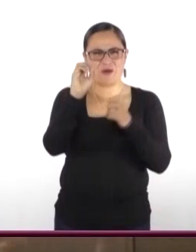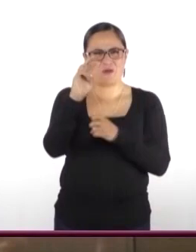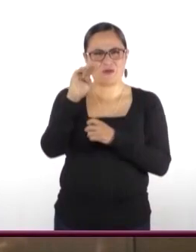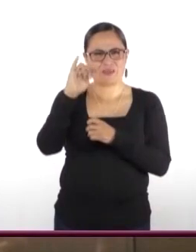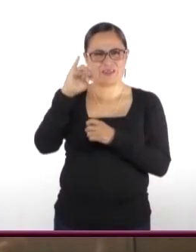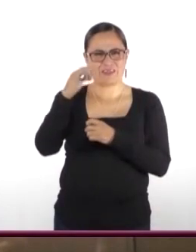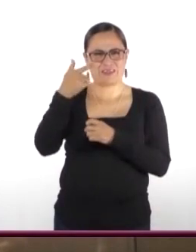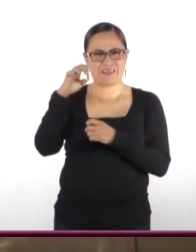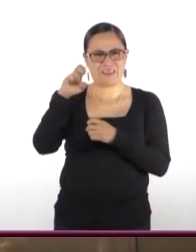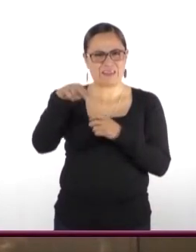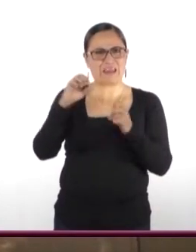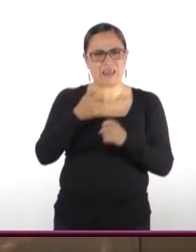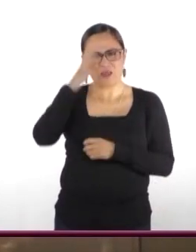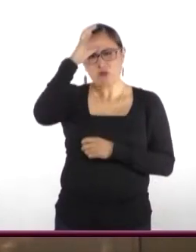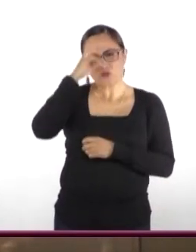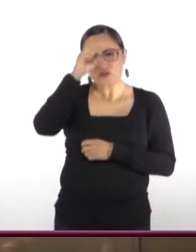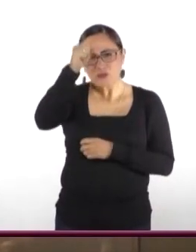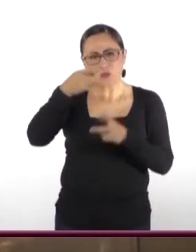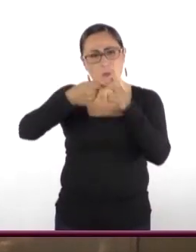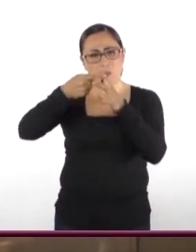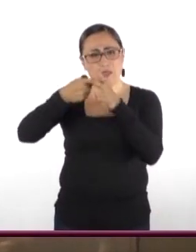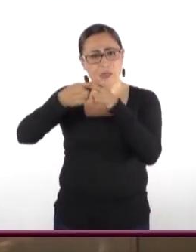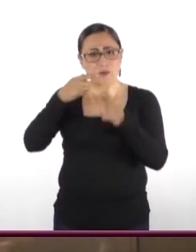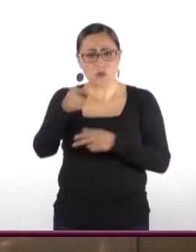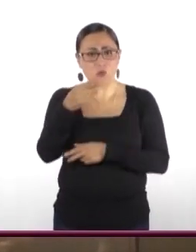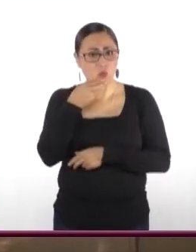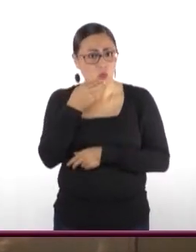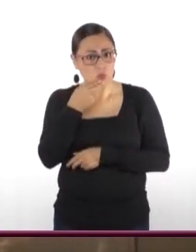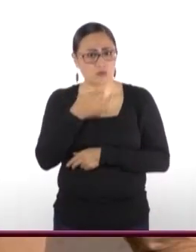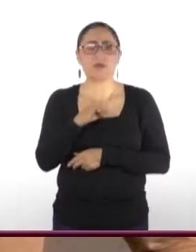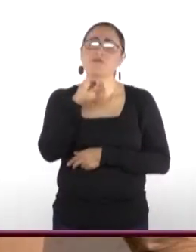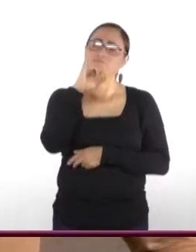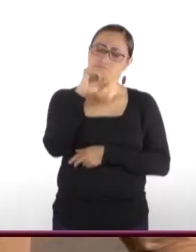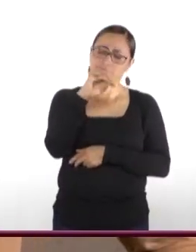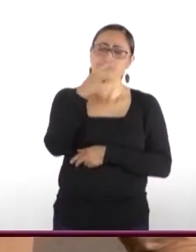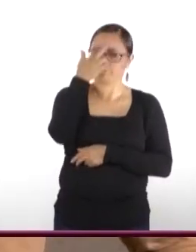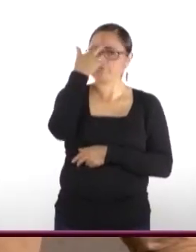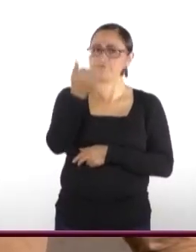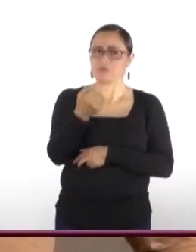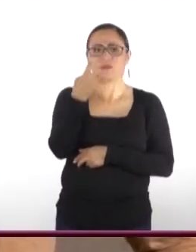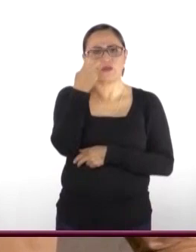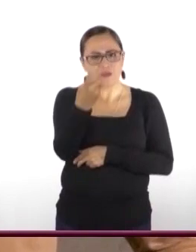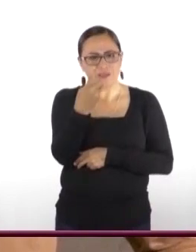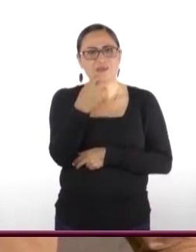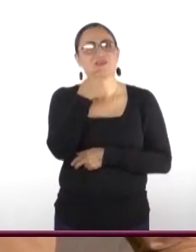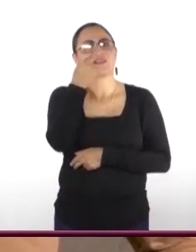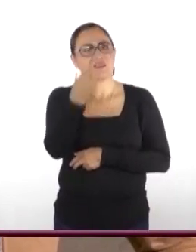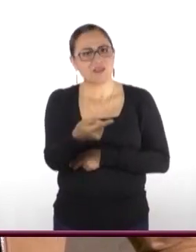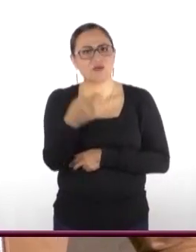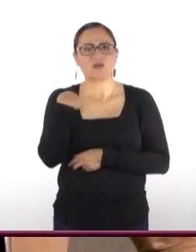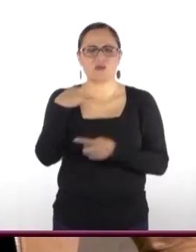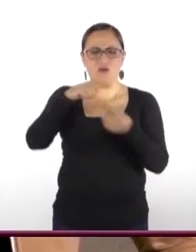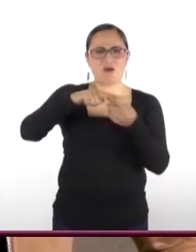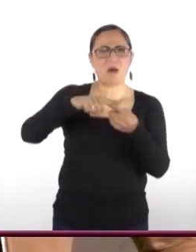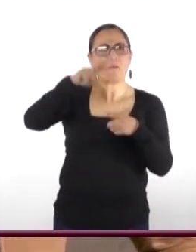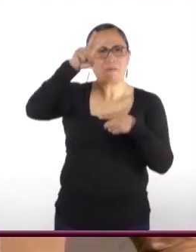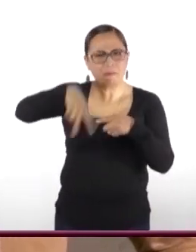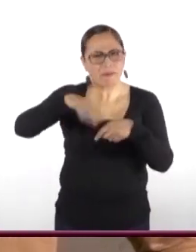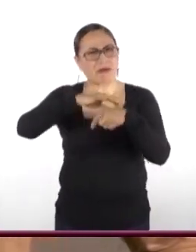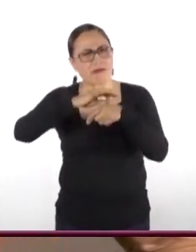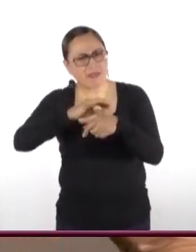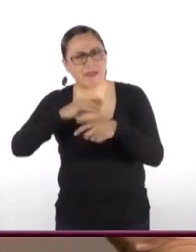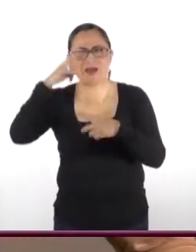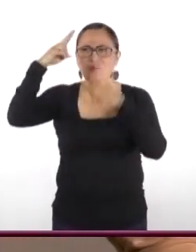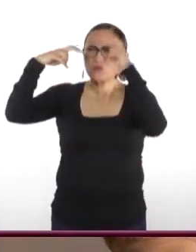es buenísima. Usan muchas ideas y conceptos de las matemáticas. Elemental, amiga. Justamente por eso te lo digo. Ya